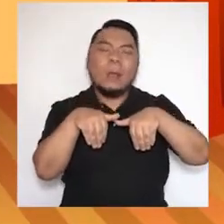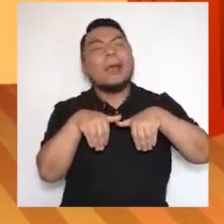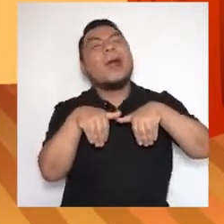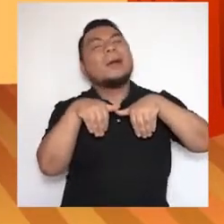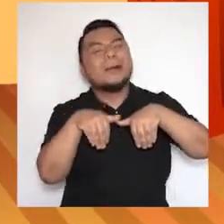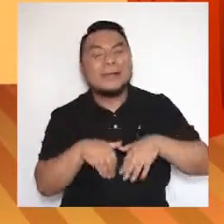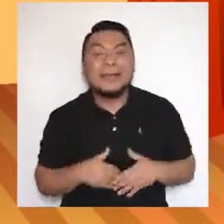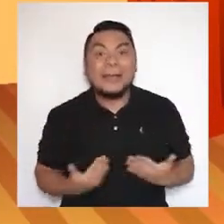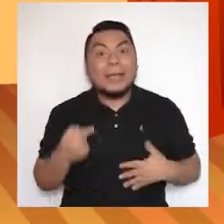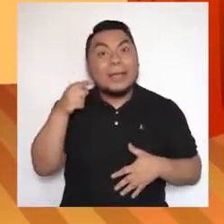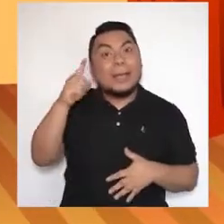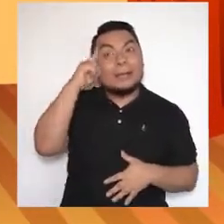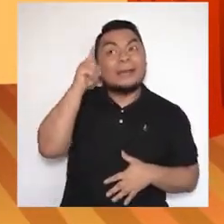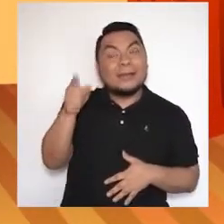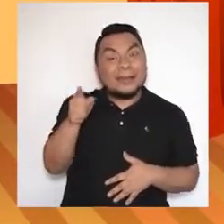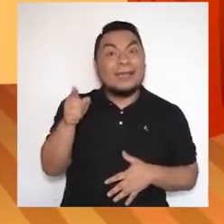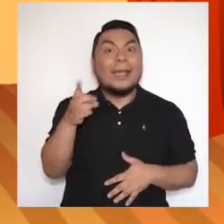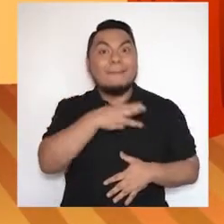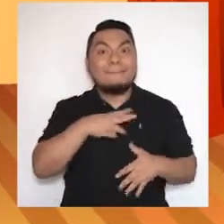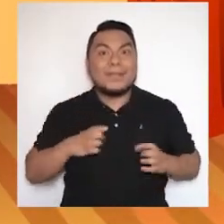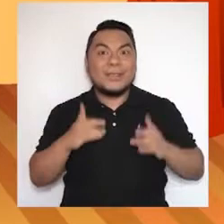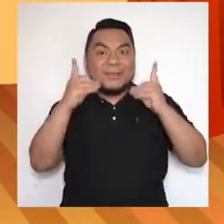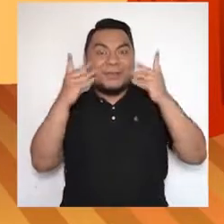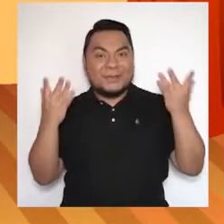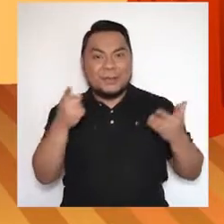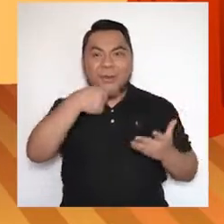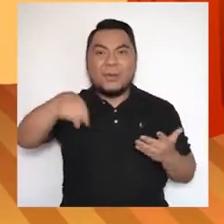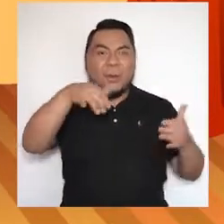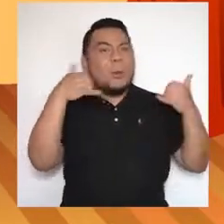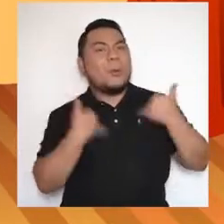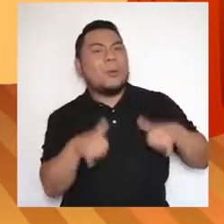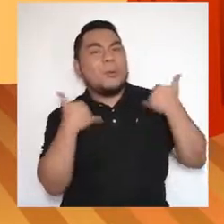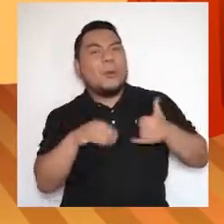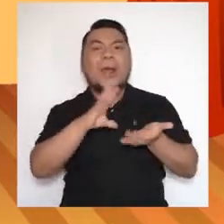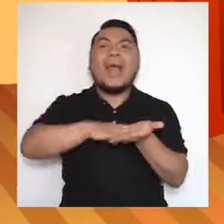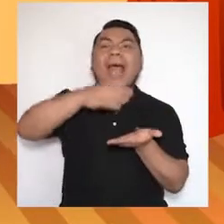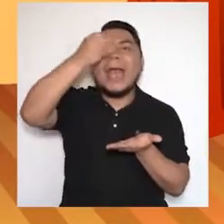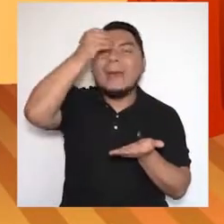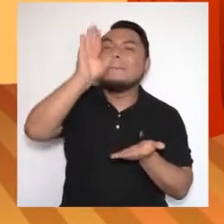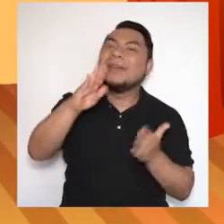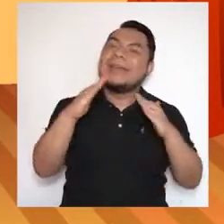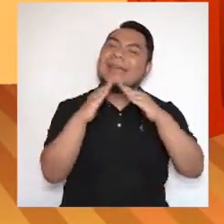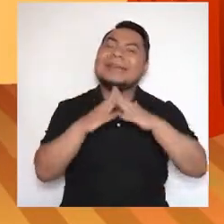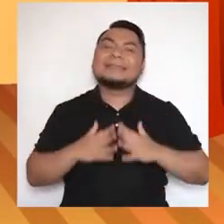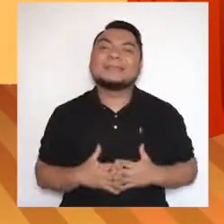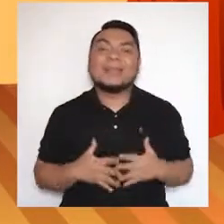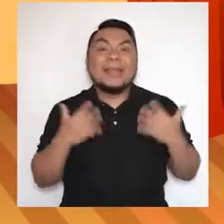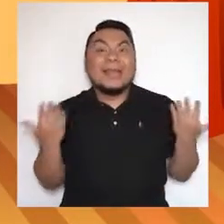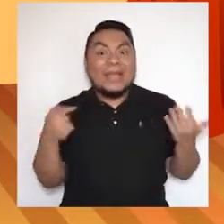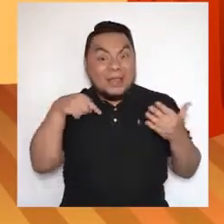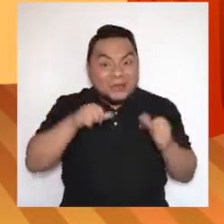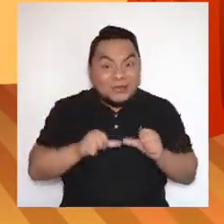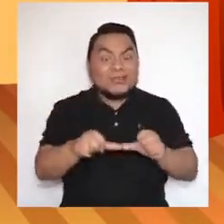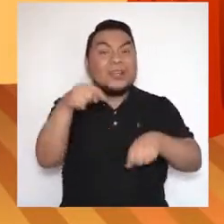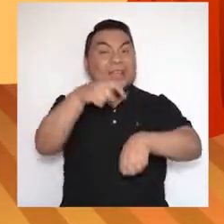¡Yeah! Una propuesta del Ministerio de Educación para jugar y aprender desde casa durante